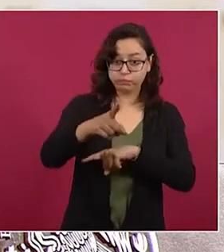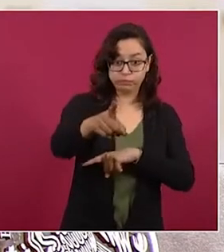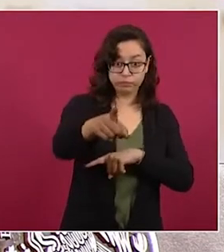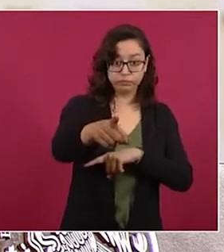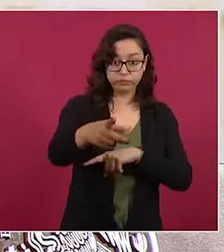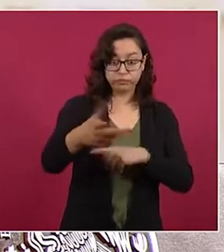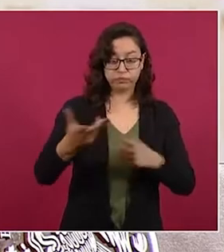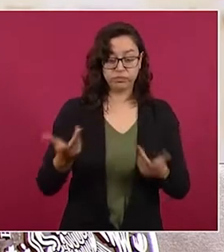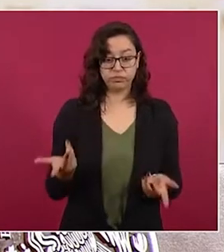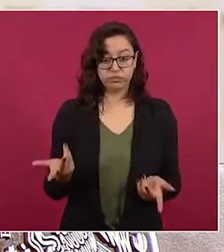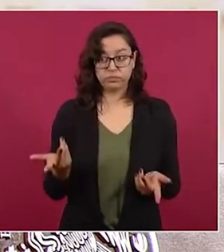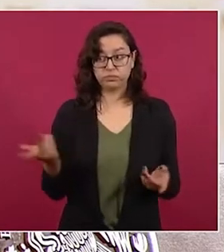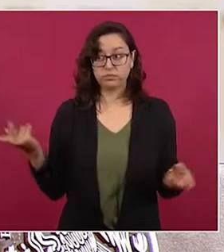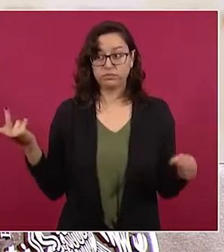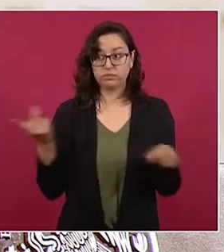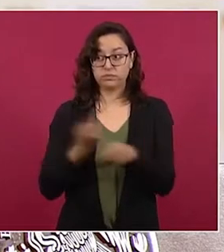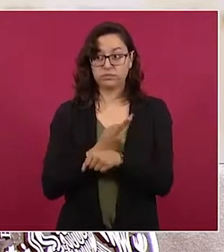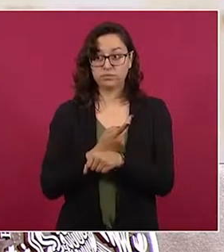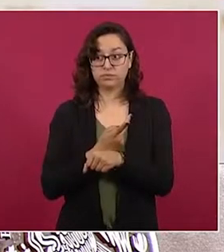y ellos mismos